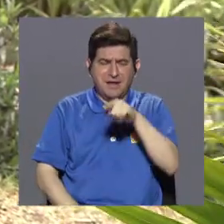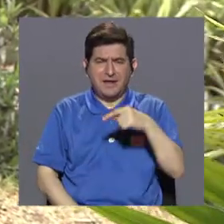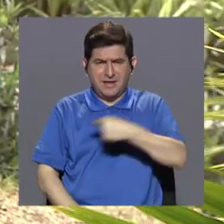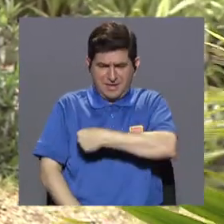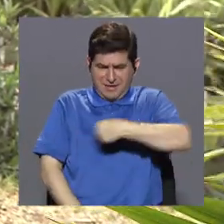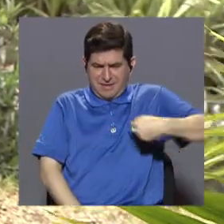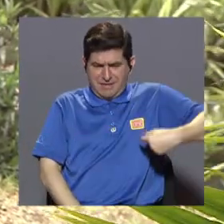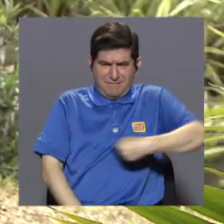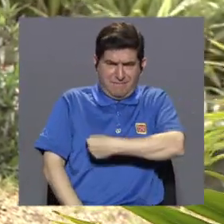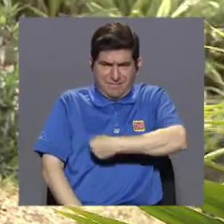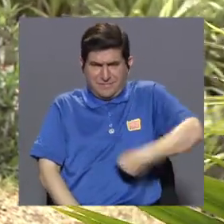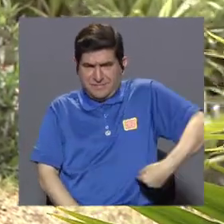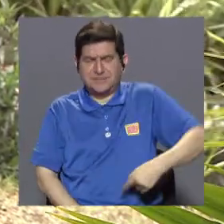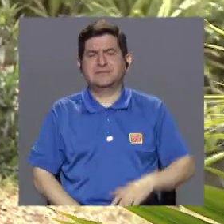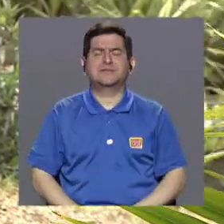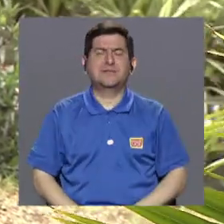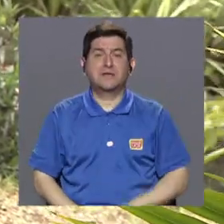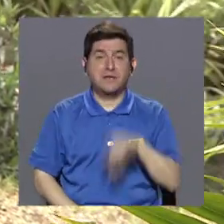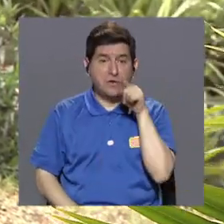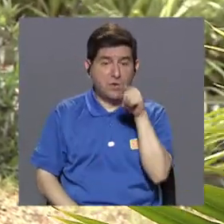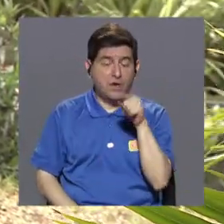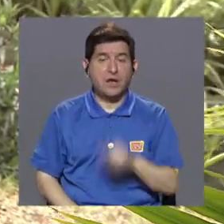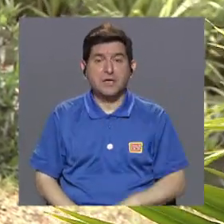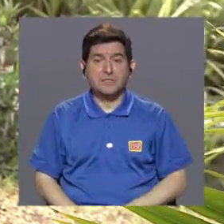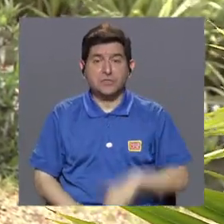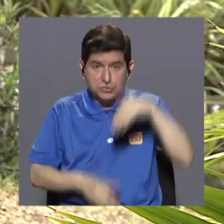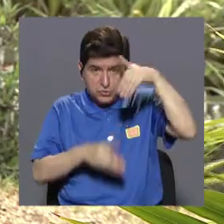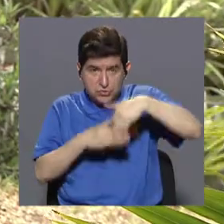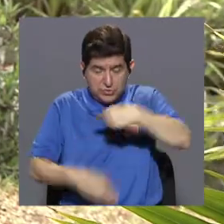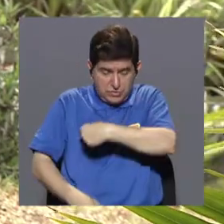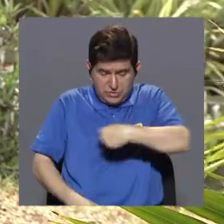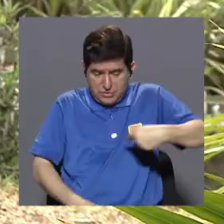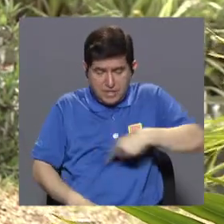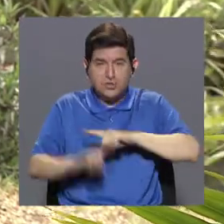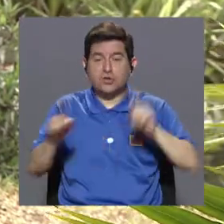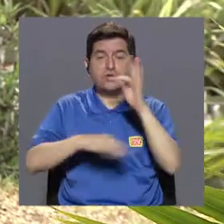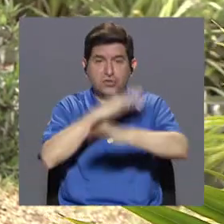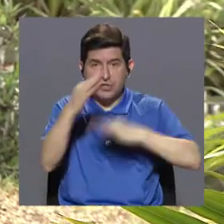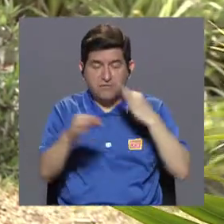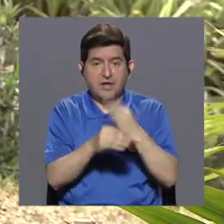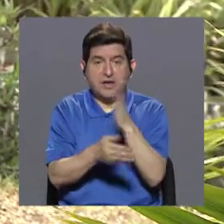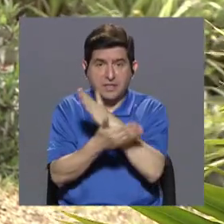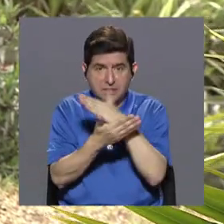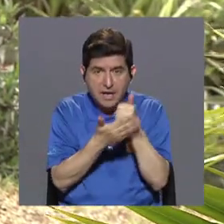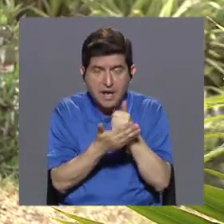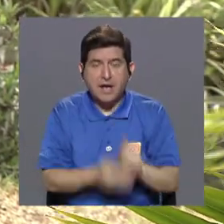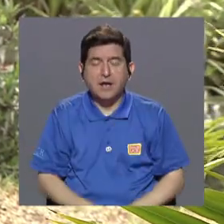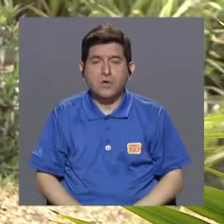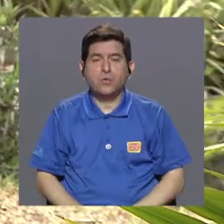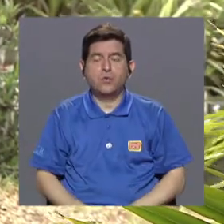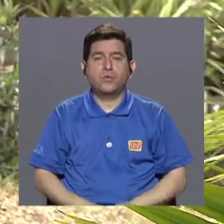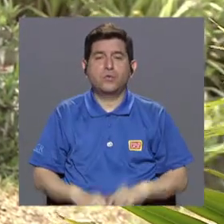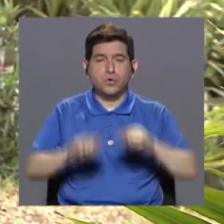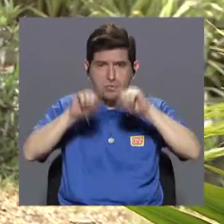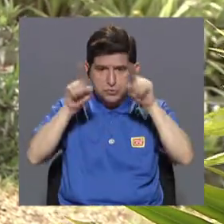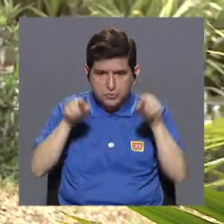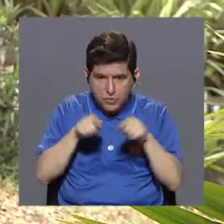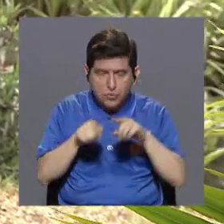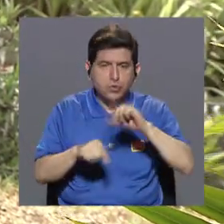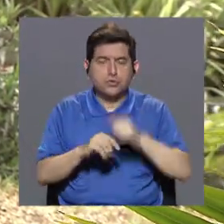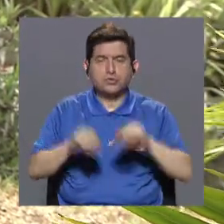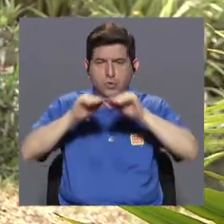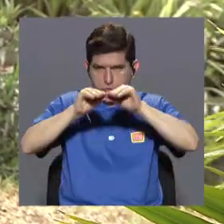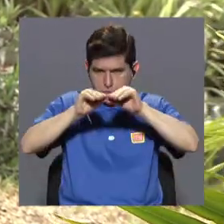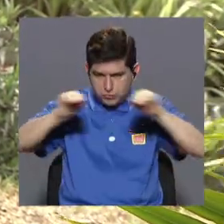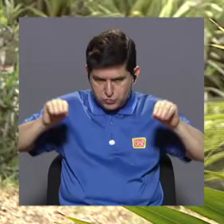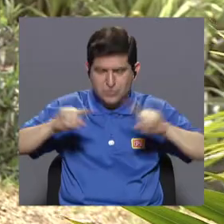intestino. Y estos que son intestinales, hay varios tipos, hay unos que son redondos, otros que son